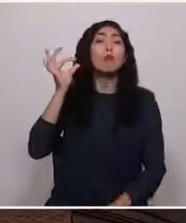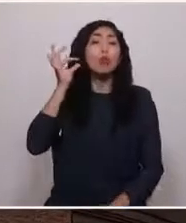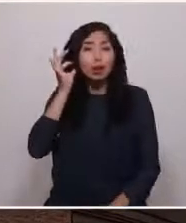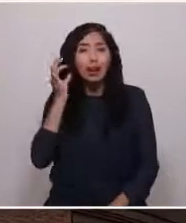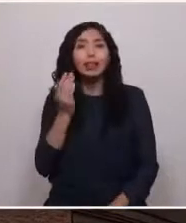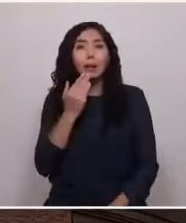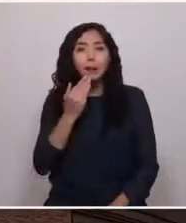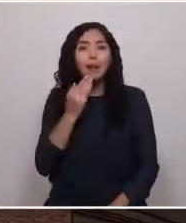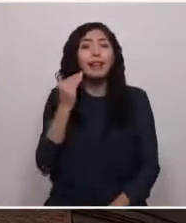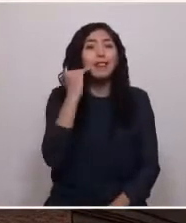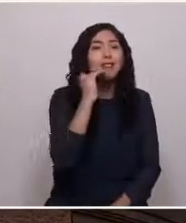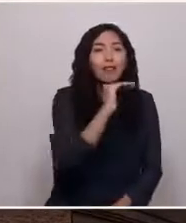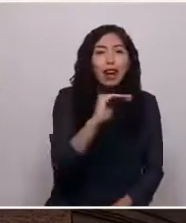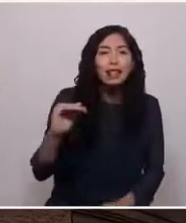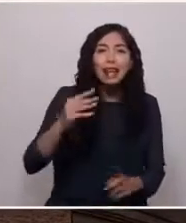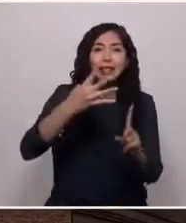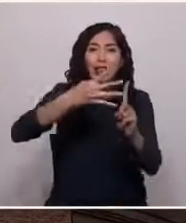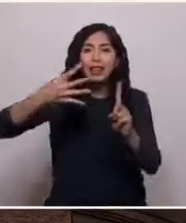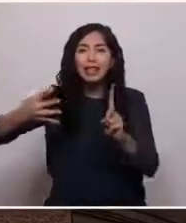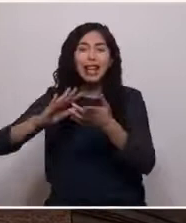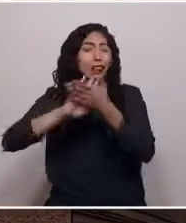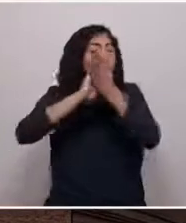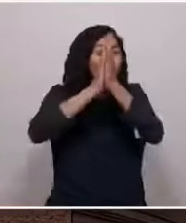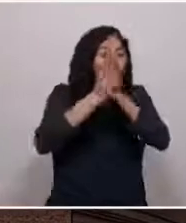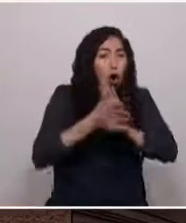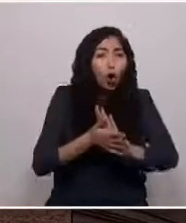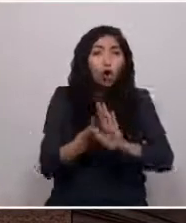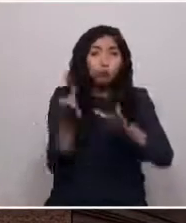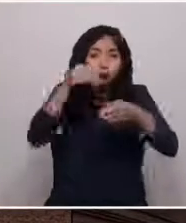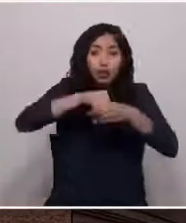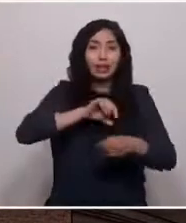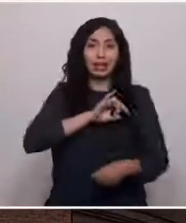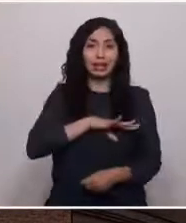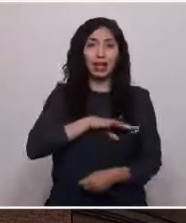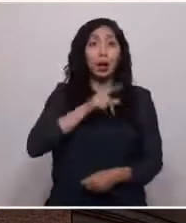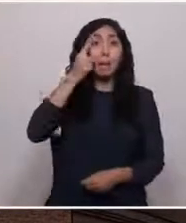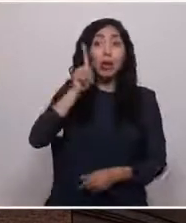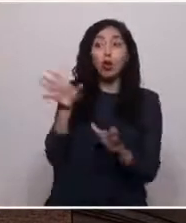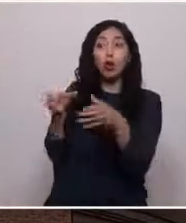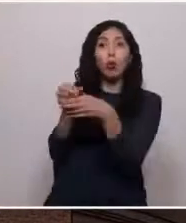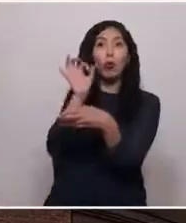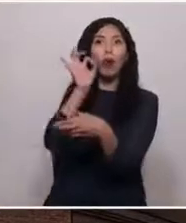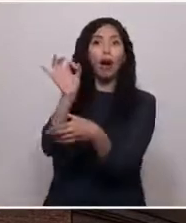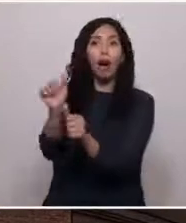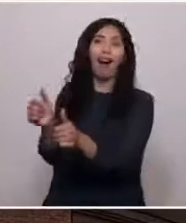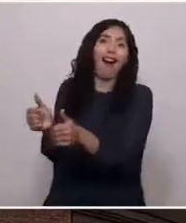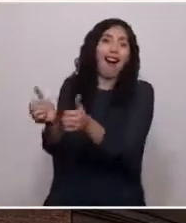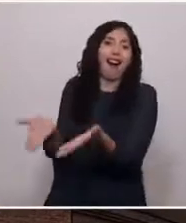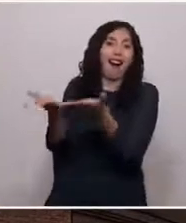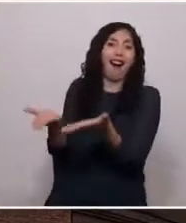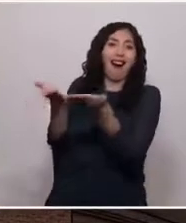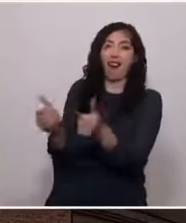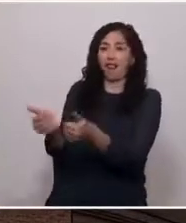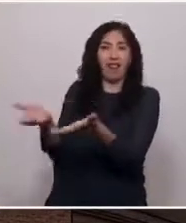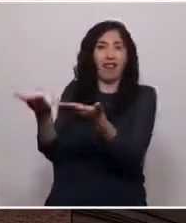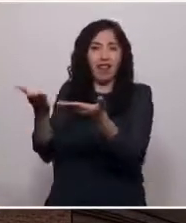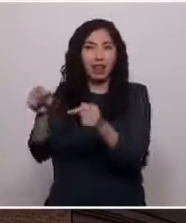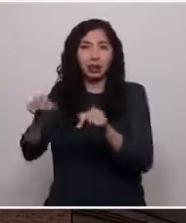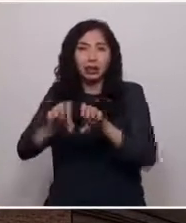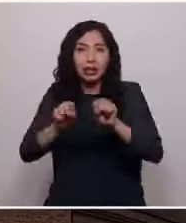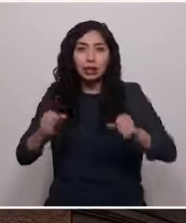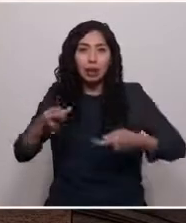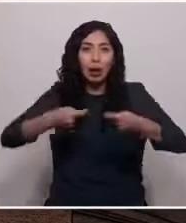diversidades y con todo lo que constituye a chile excepto con la élite política económica beneficiada por este modelo